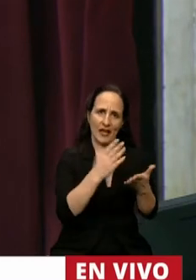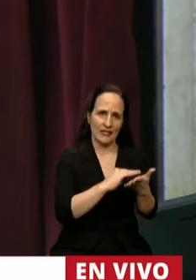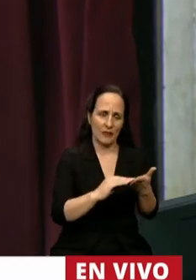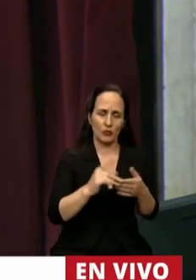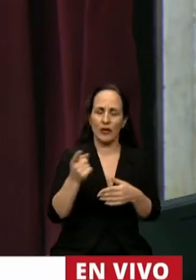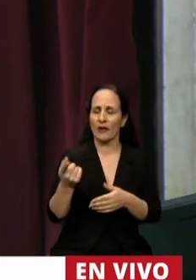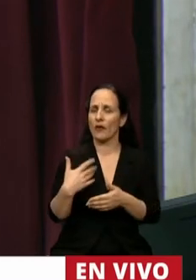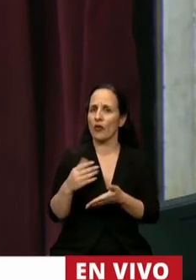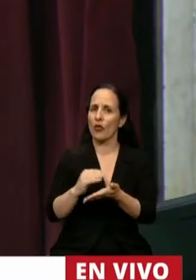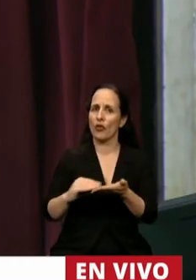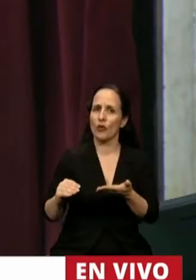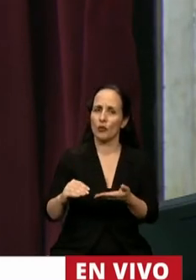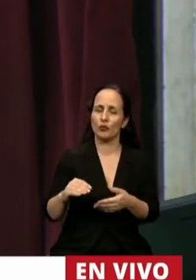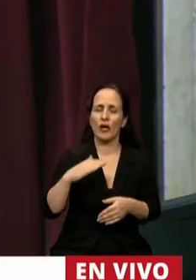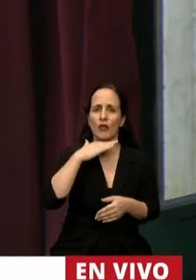Luis Martiarena.